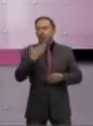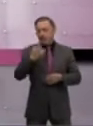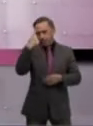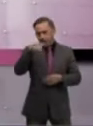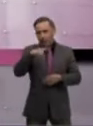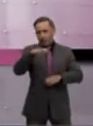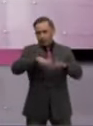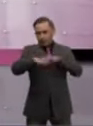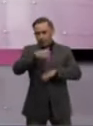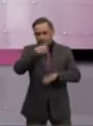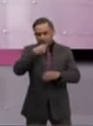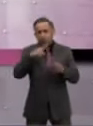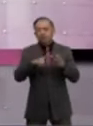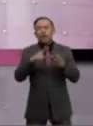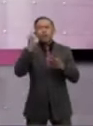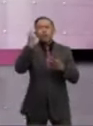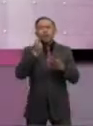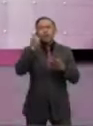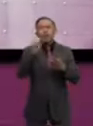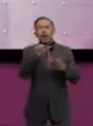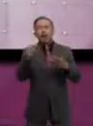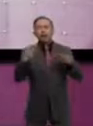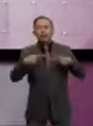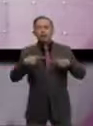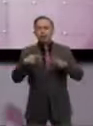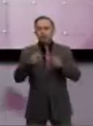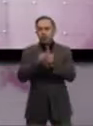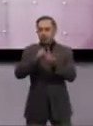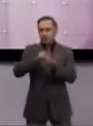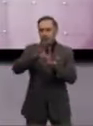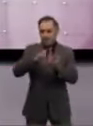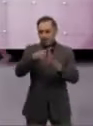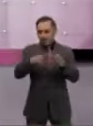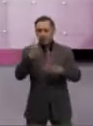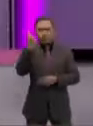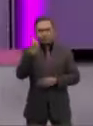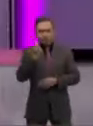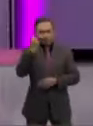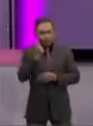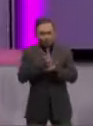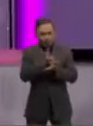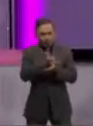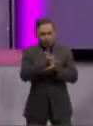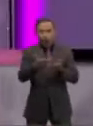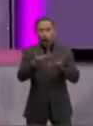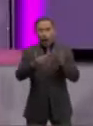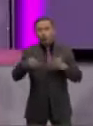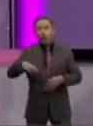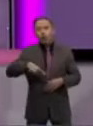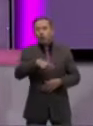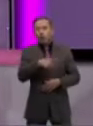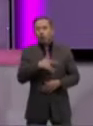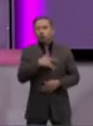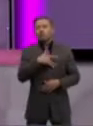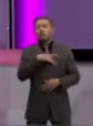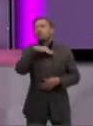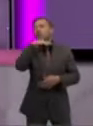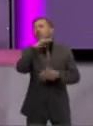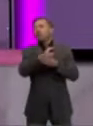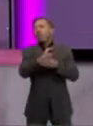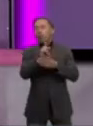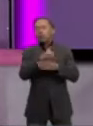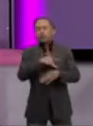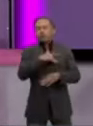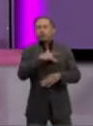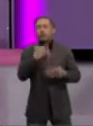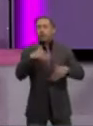para el bienestar de las personas con discapacidad. Afortunadamente ahora tenemos un gobierno sensible, un gobierno que está viendo por los